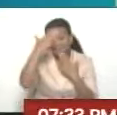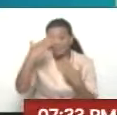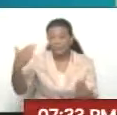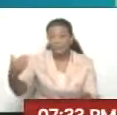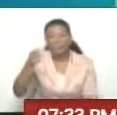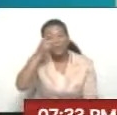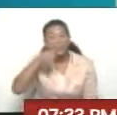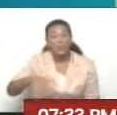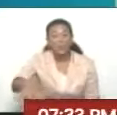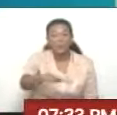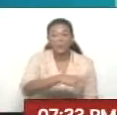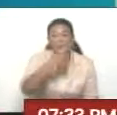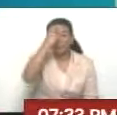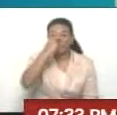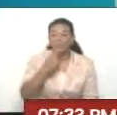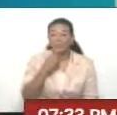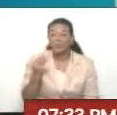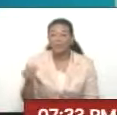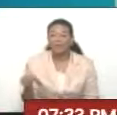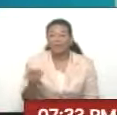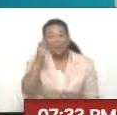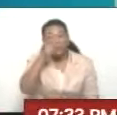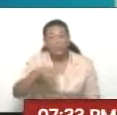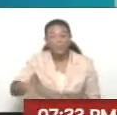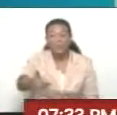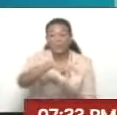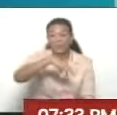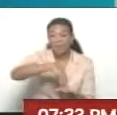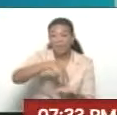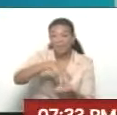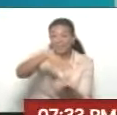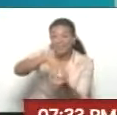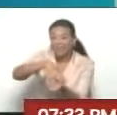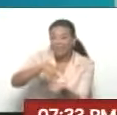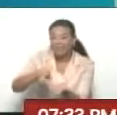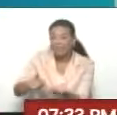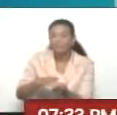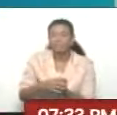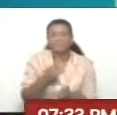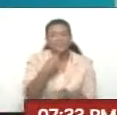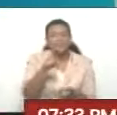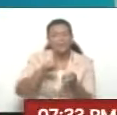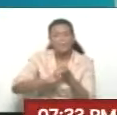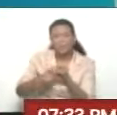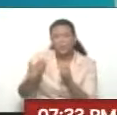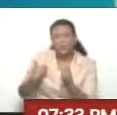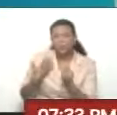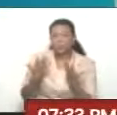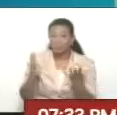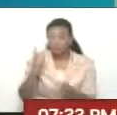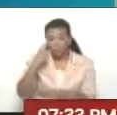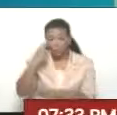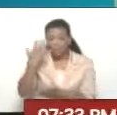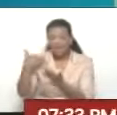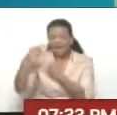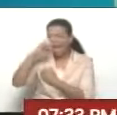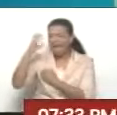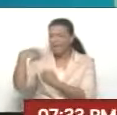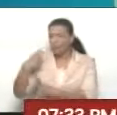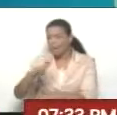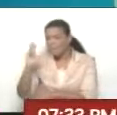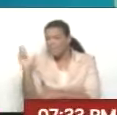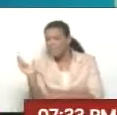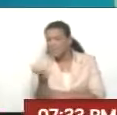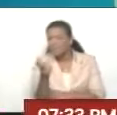maravillosa al pueblo de Miranda. Y yo le decía a Silvia, porque yo fui pitcher por mucho tiempo,